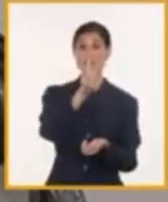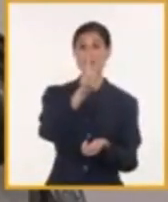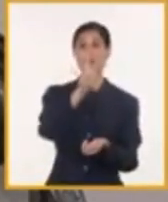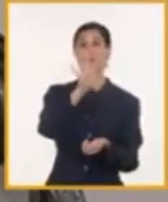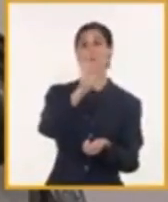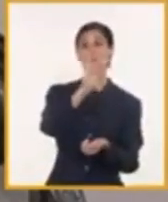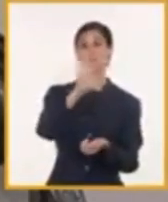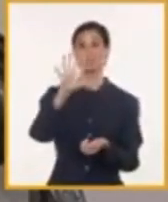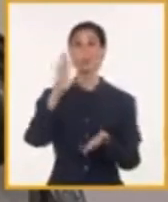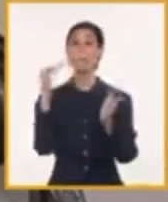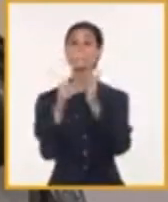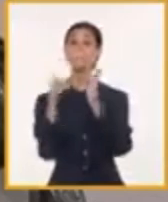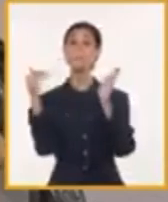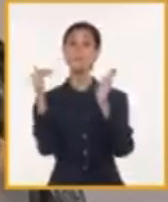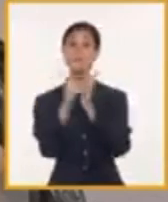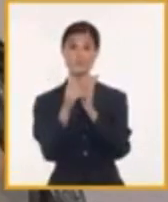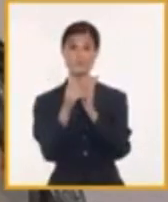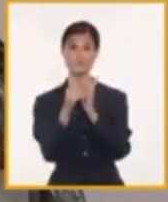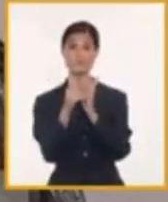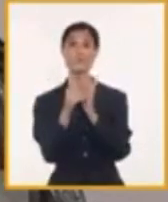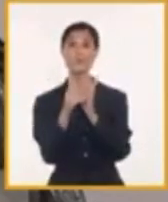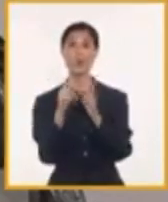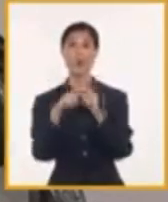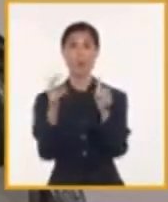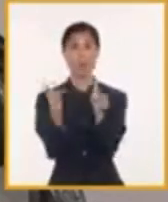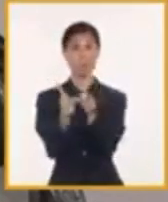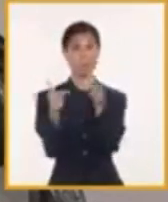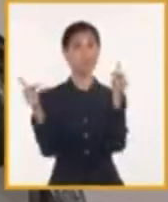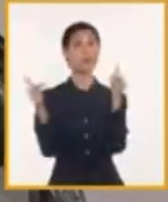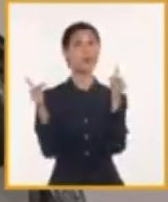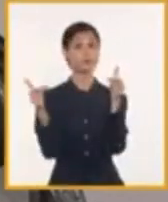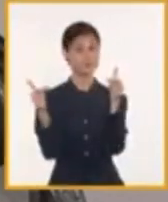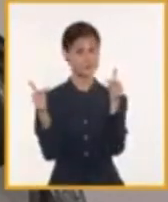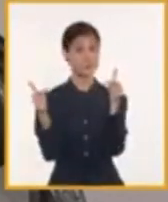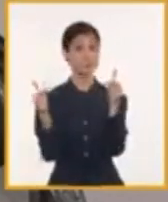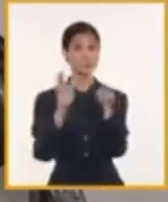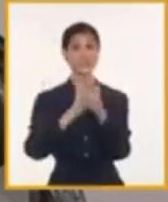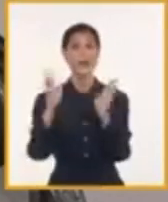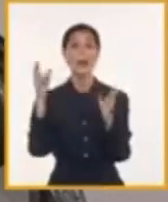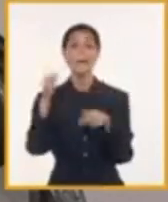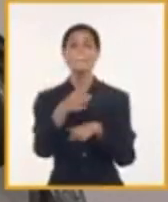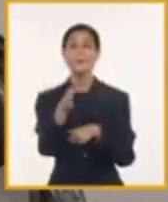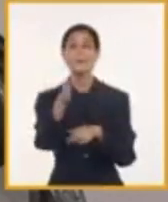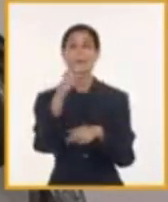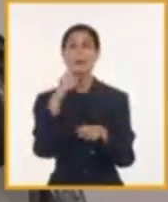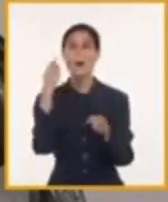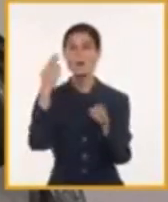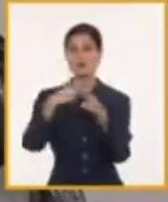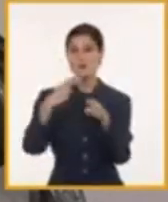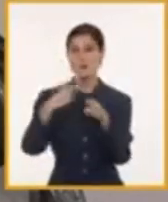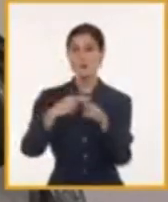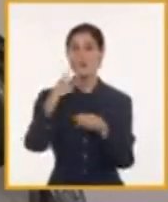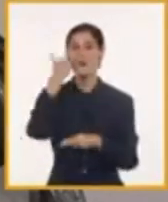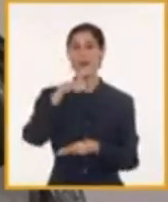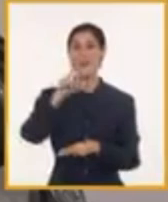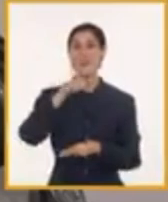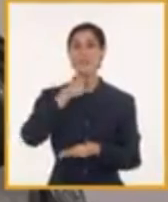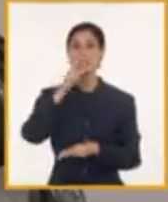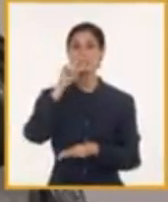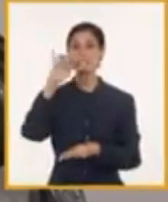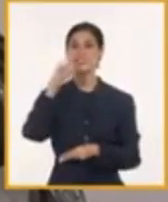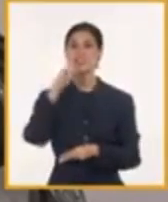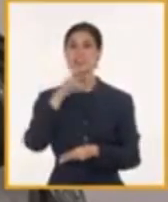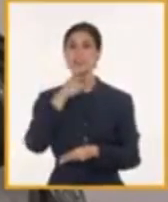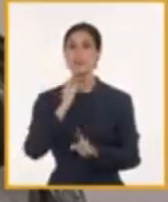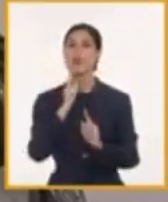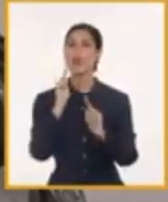millones de alevines. Es una cifra grande de alevines de ciprínidos. Nosotros en el 2023 logramos la producción